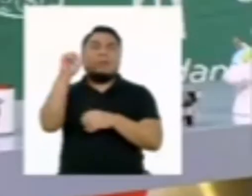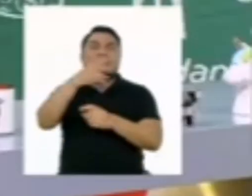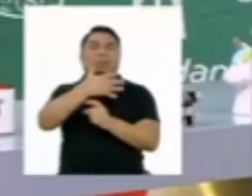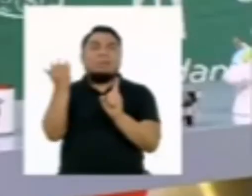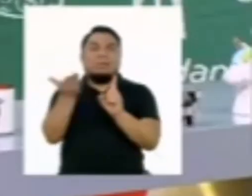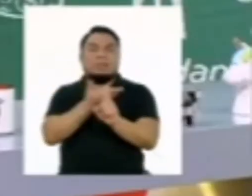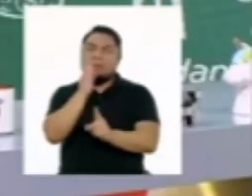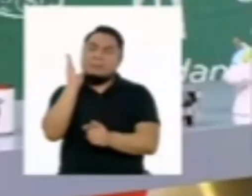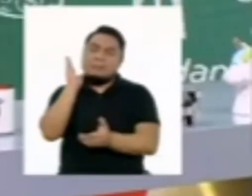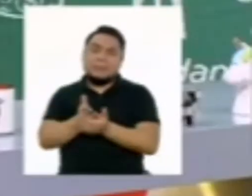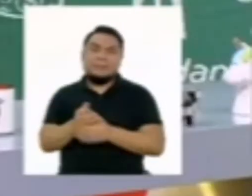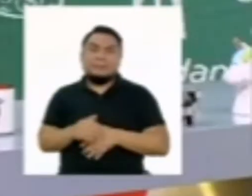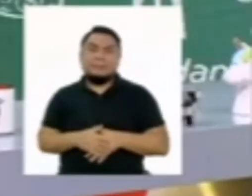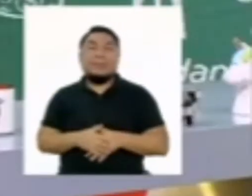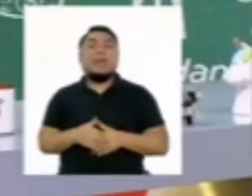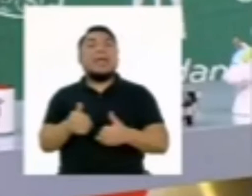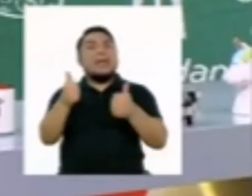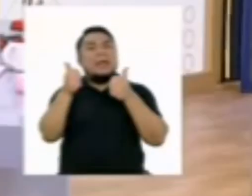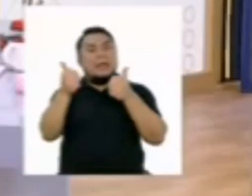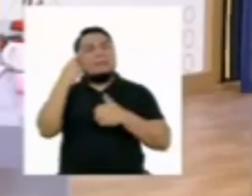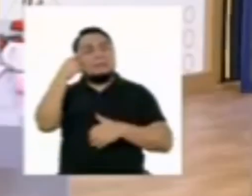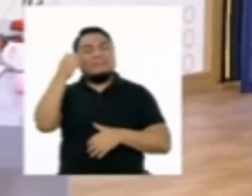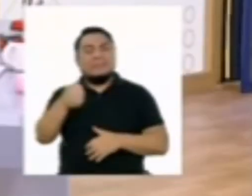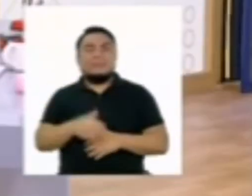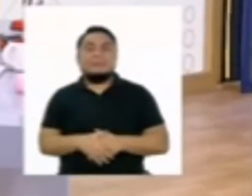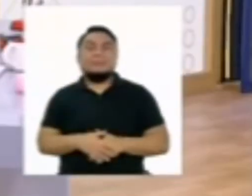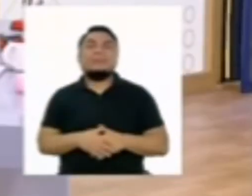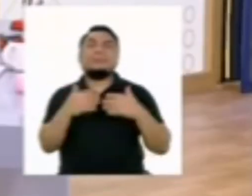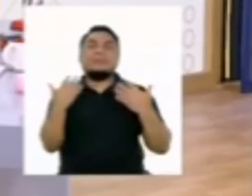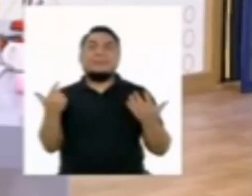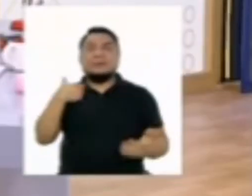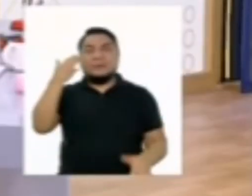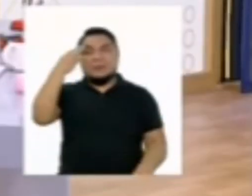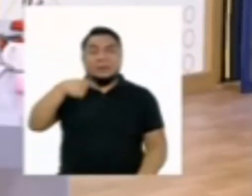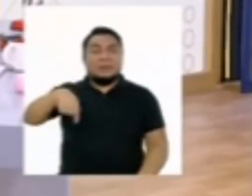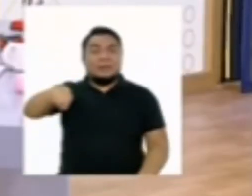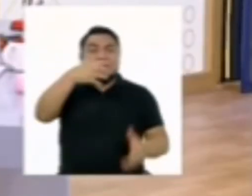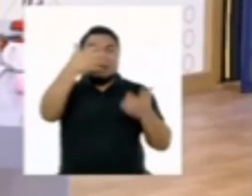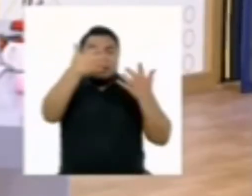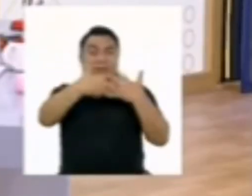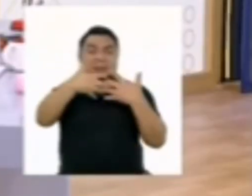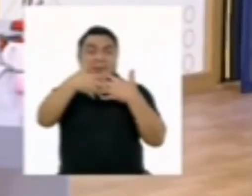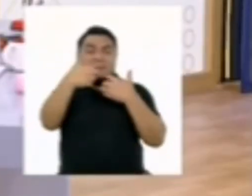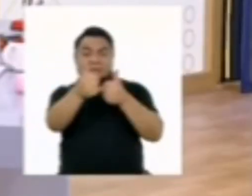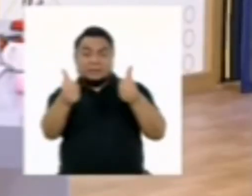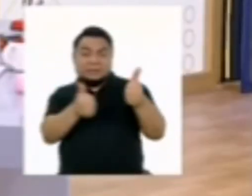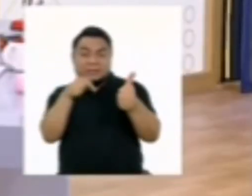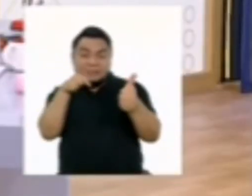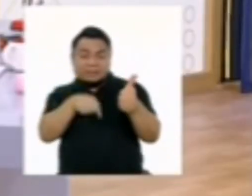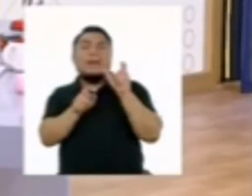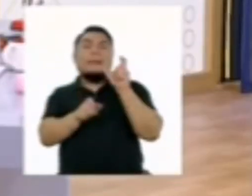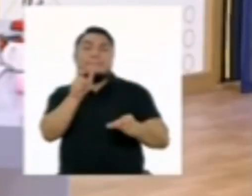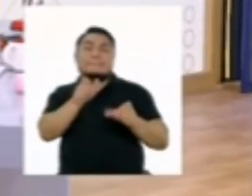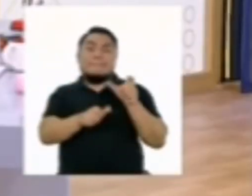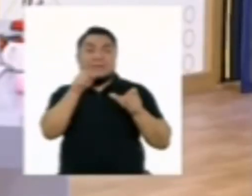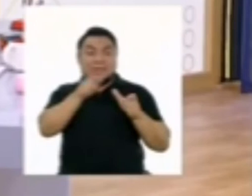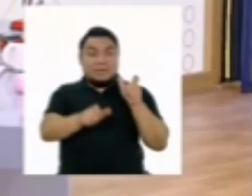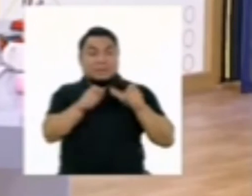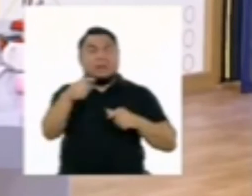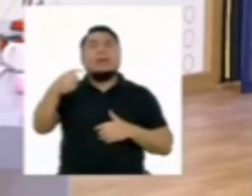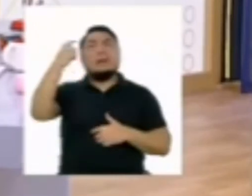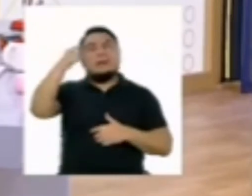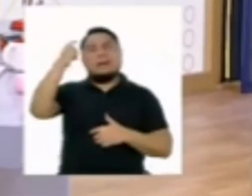ambiente. Buena, eso me parece bien. Yo creo que detrás de las empresas hay personas y si esas personas